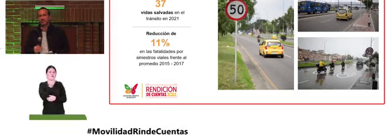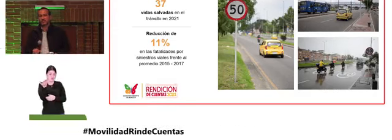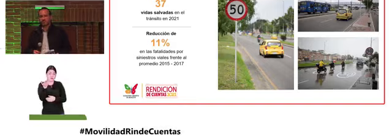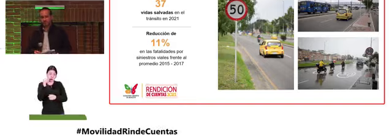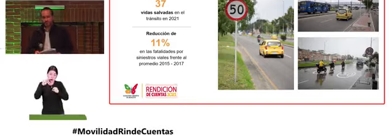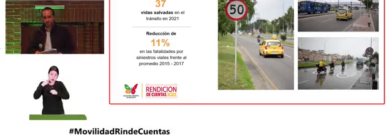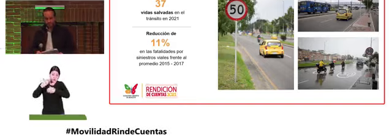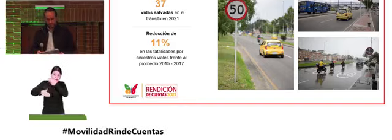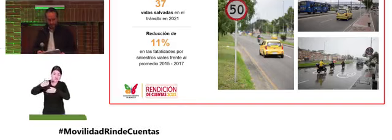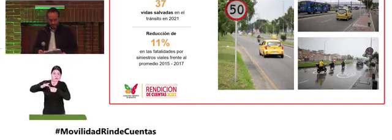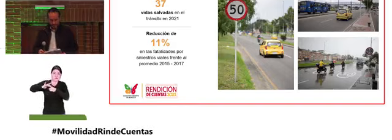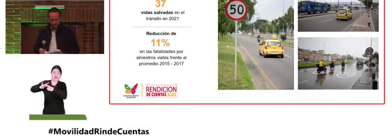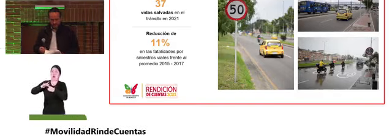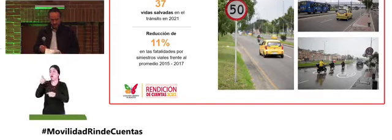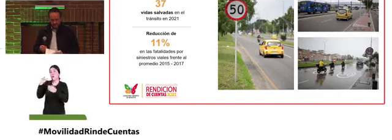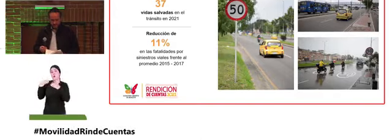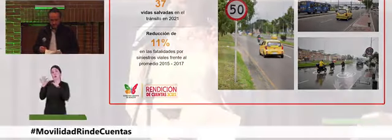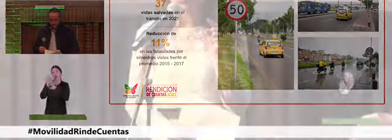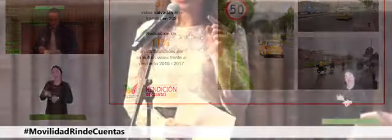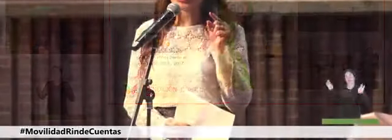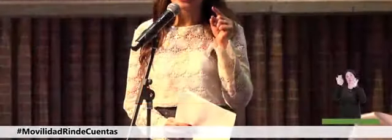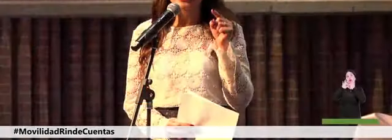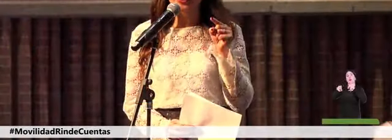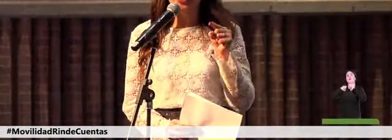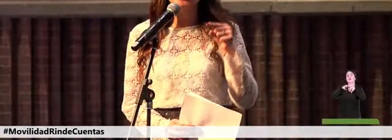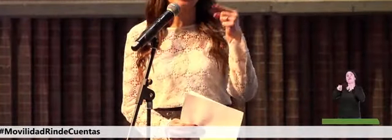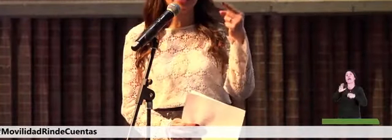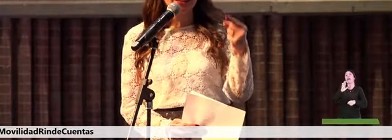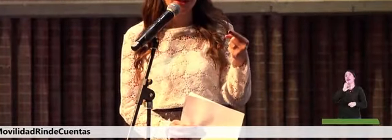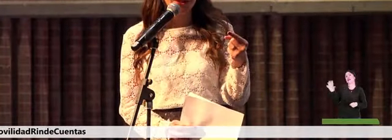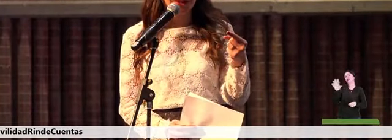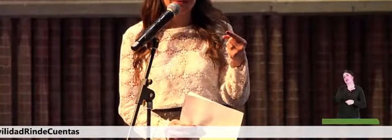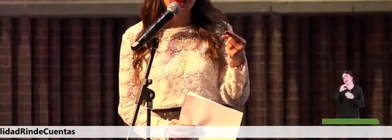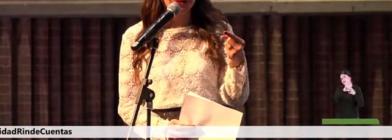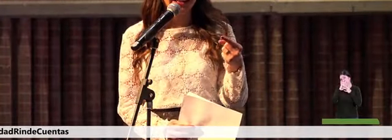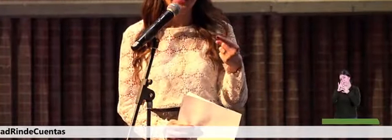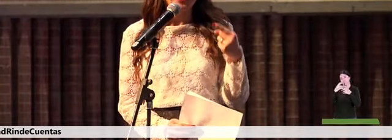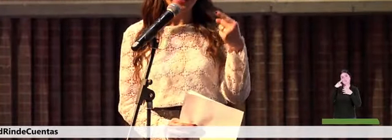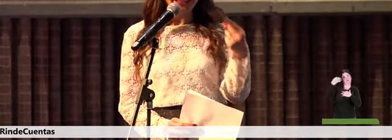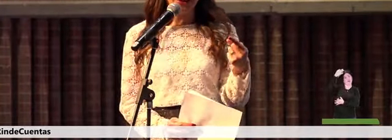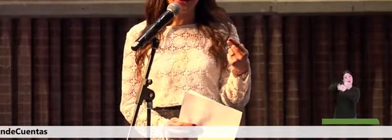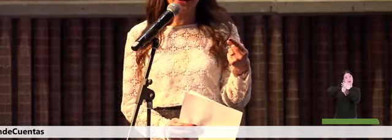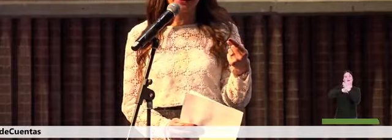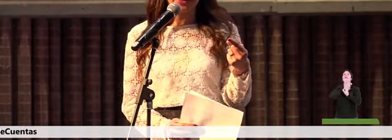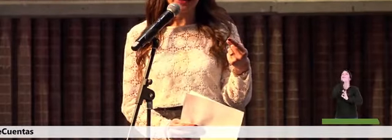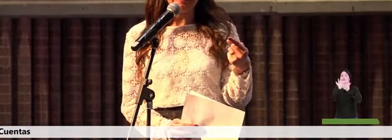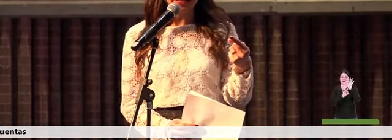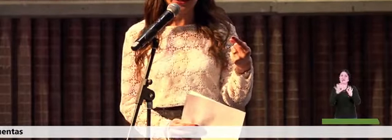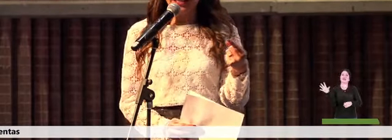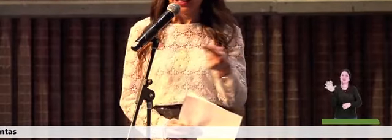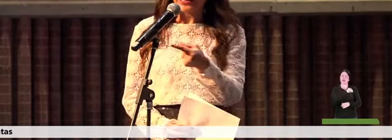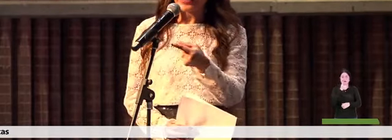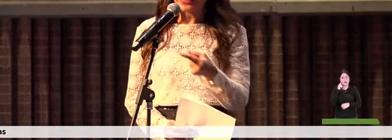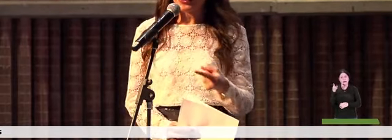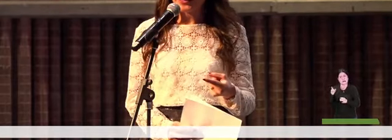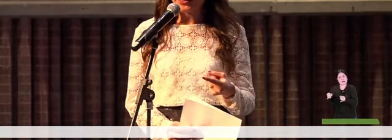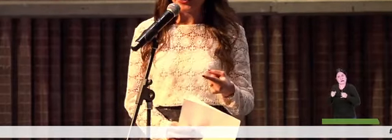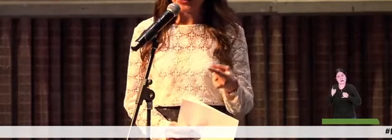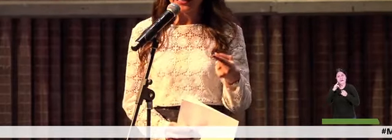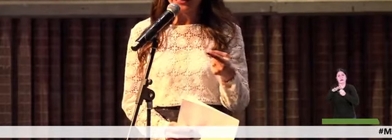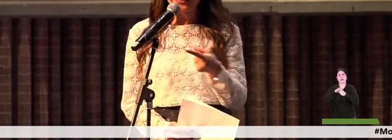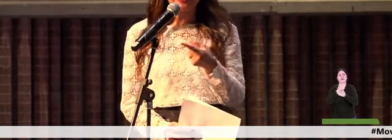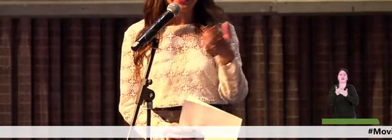así. Importante, la movilidad la construimos entre todos nos debemos cuidar y entre todos debemos ser empáticos. Acá estamos